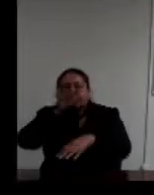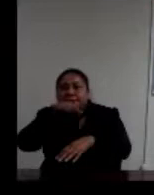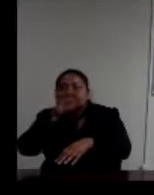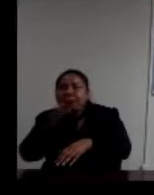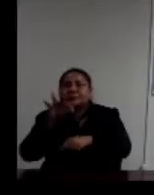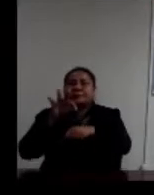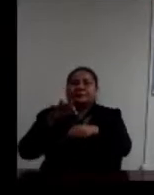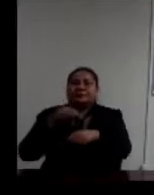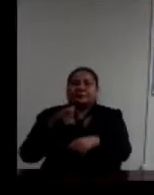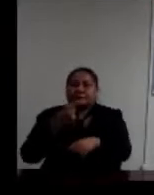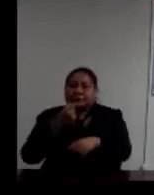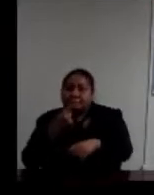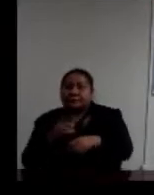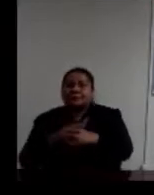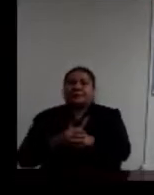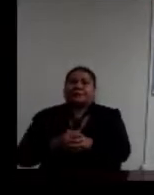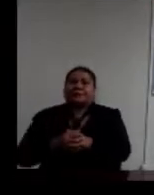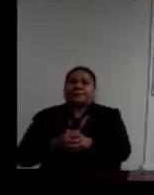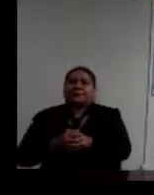se han buscado